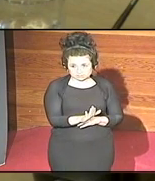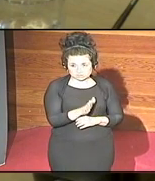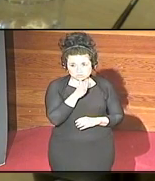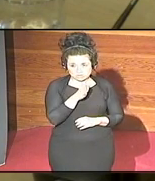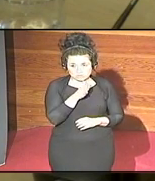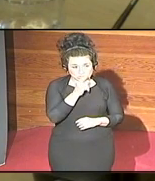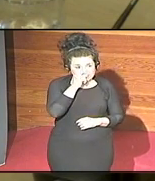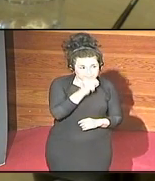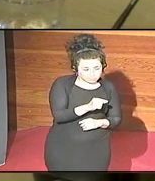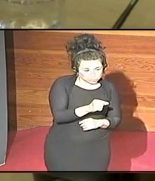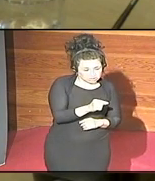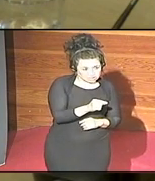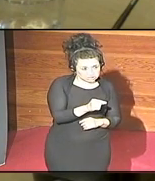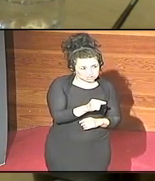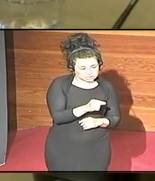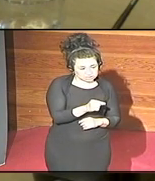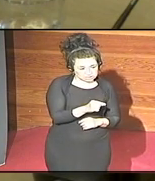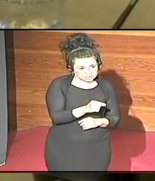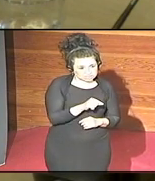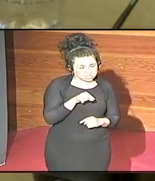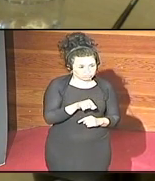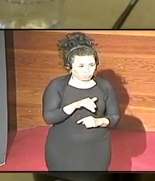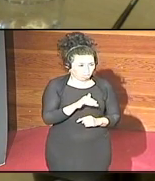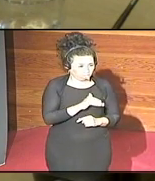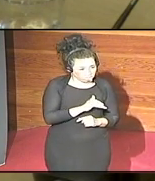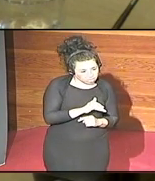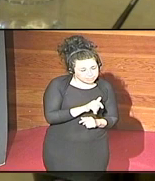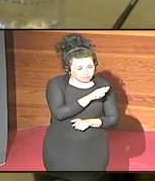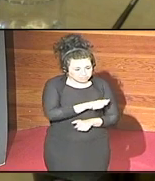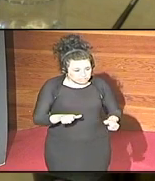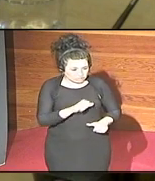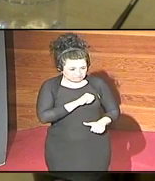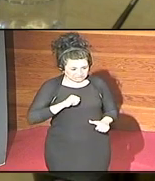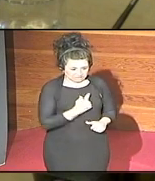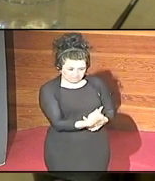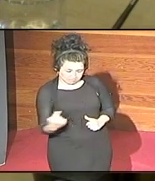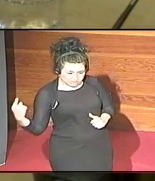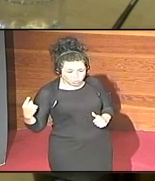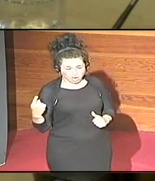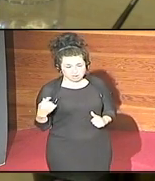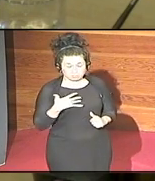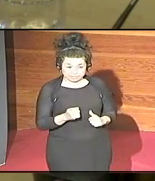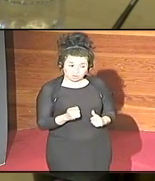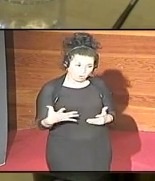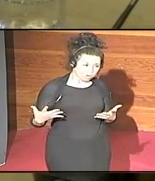tiranía de Putin, lo que es el Estado ruso, con las personas individualmente. Gracias.